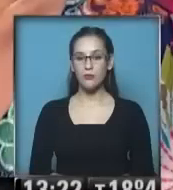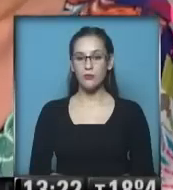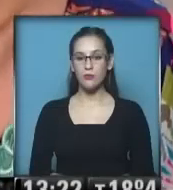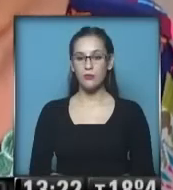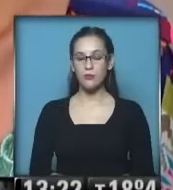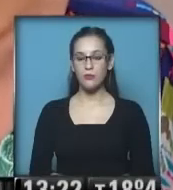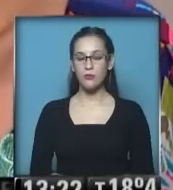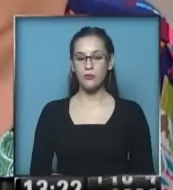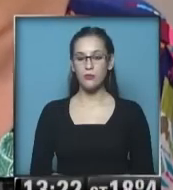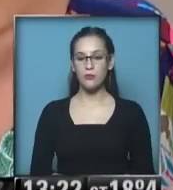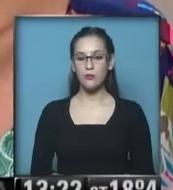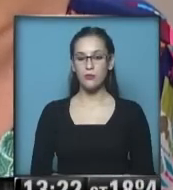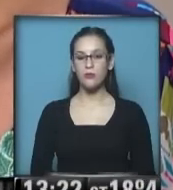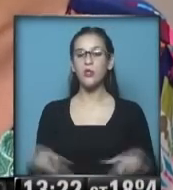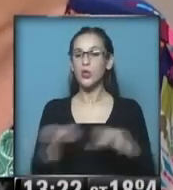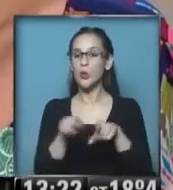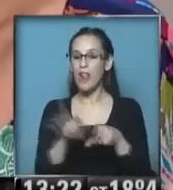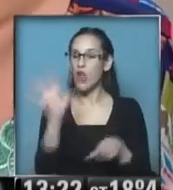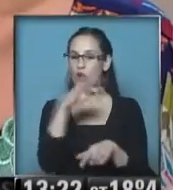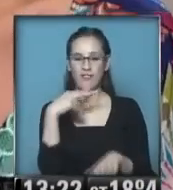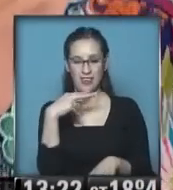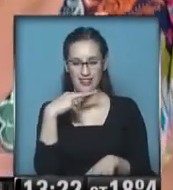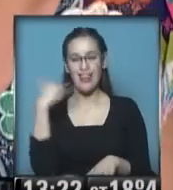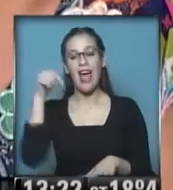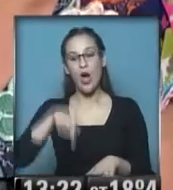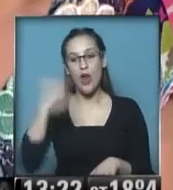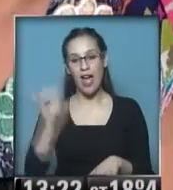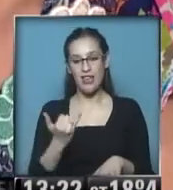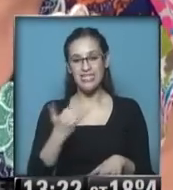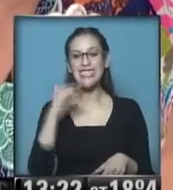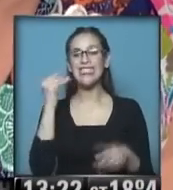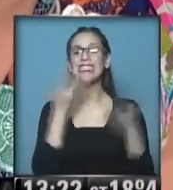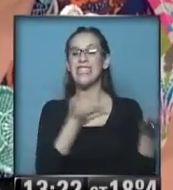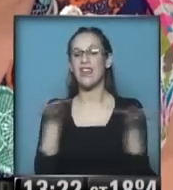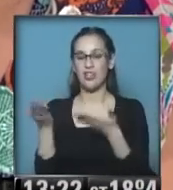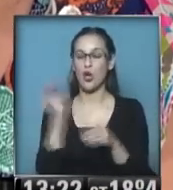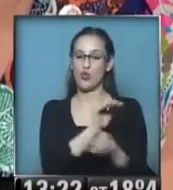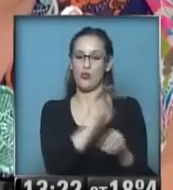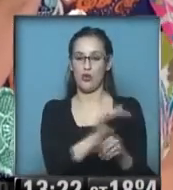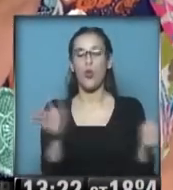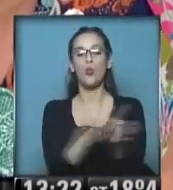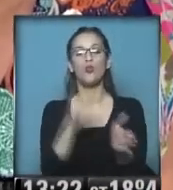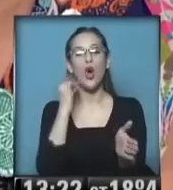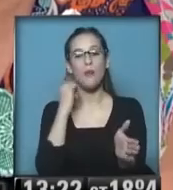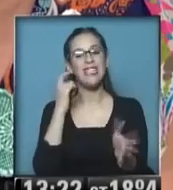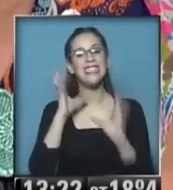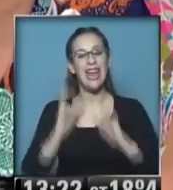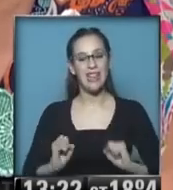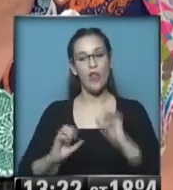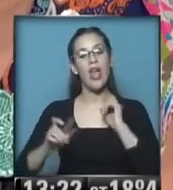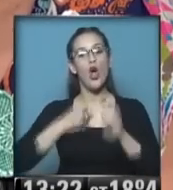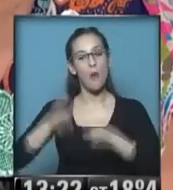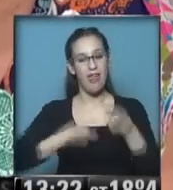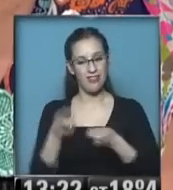y como todos los viernes estamos en el espacio de Servicios al consumidor junto con el secretario de comercio Augusto Costa a propósito justamente de lo que